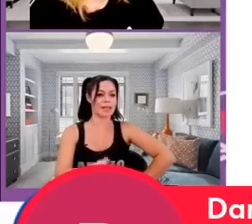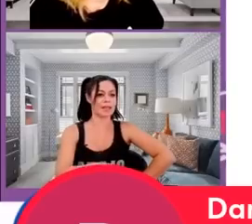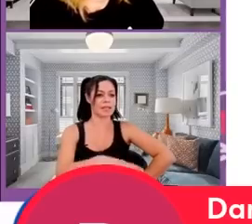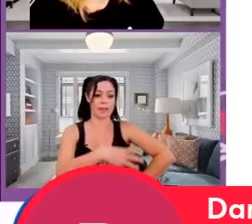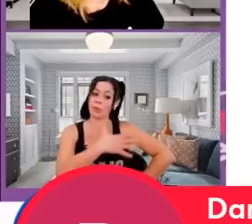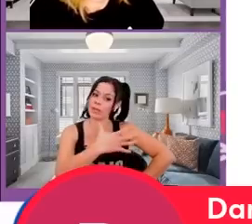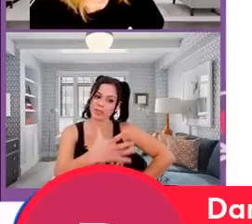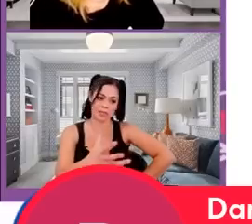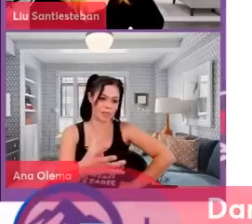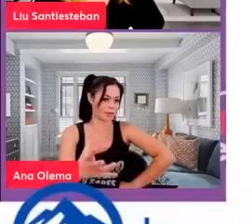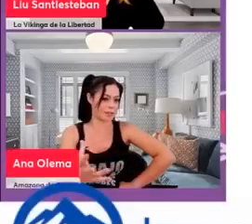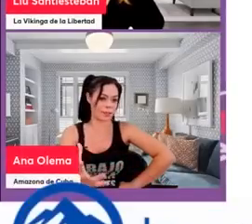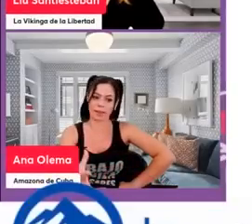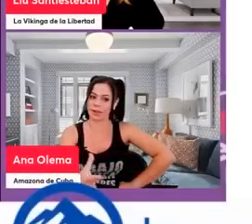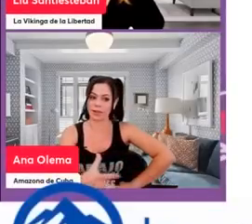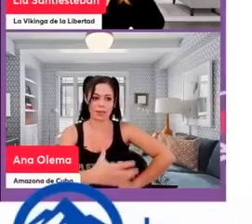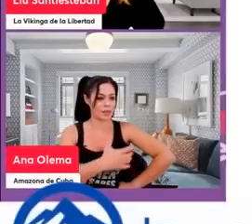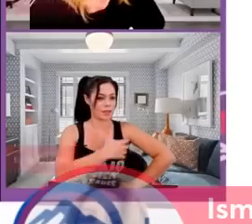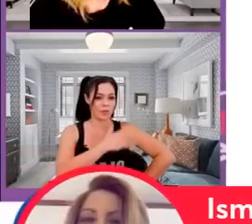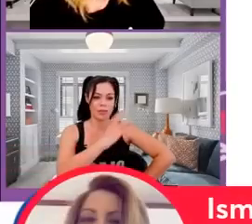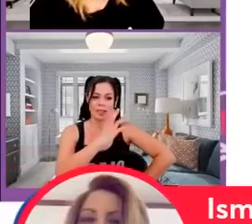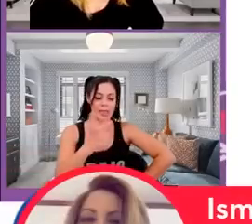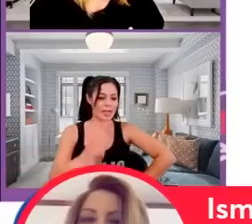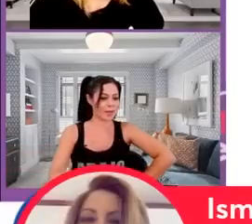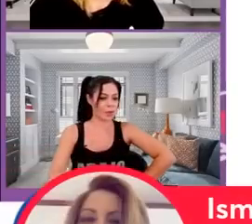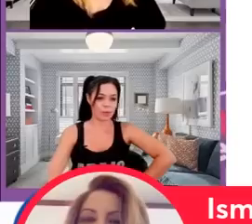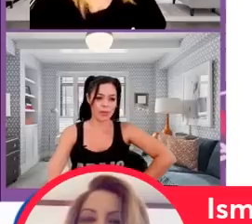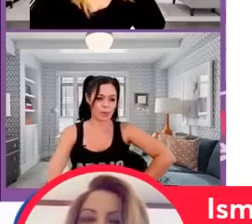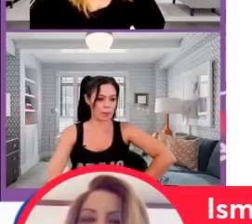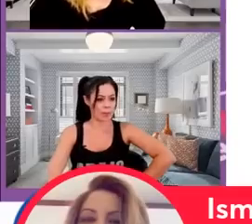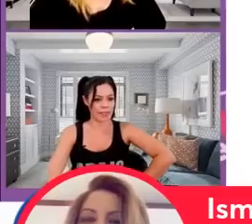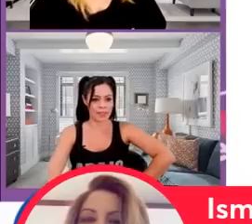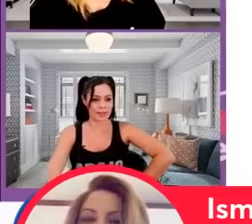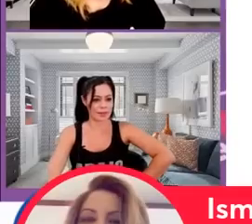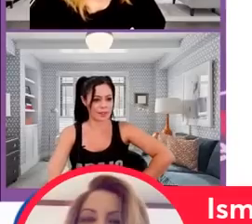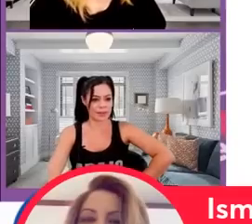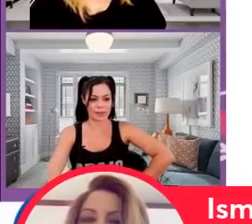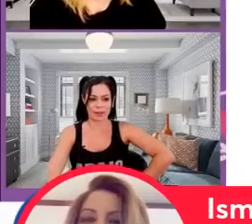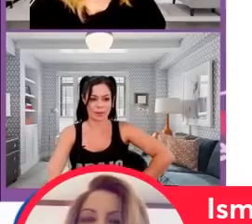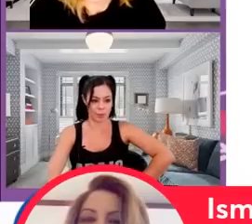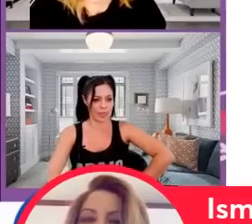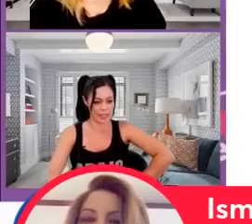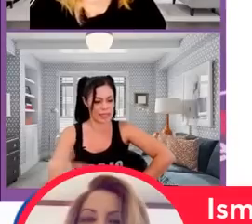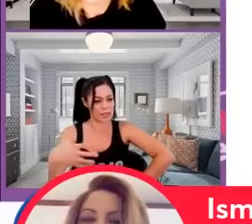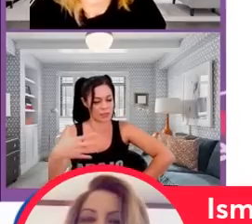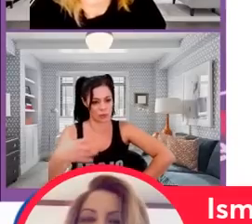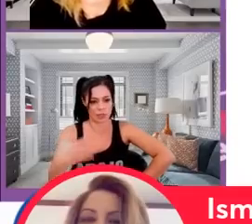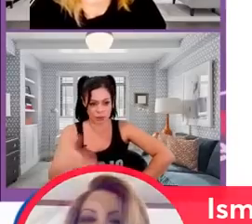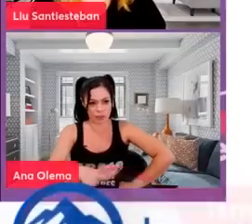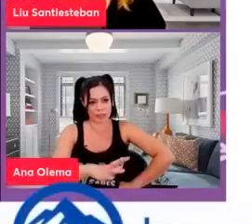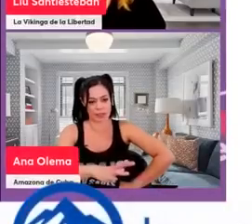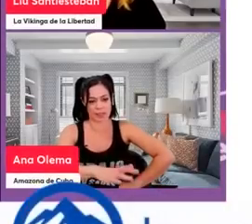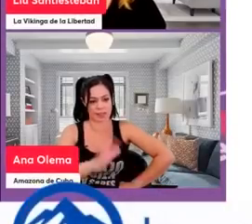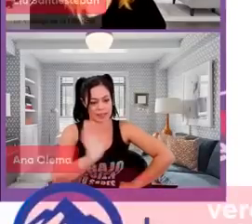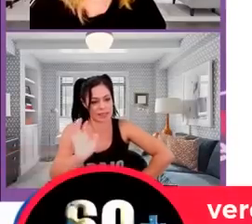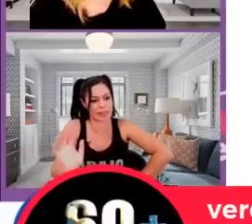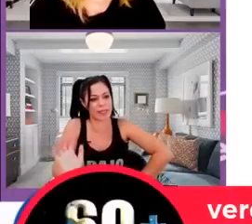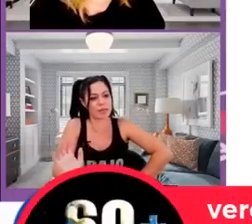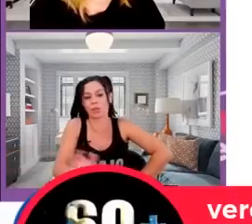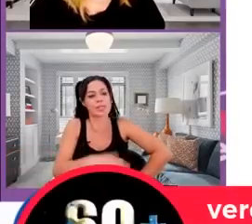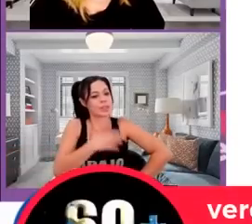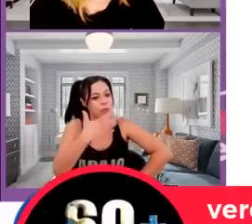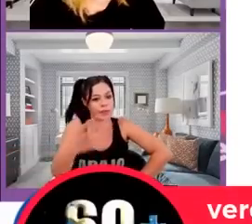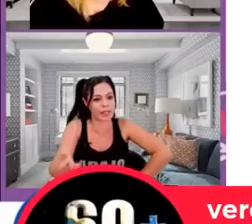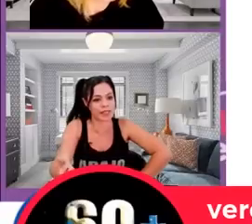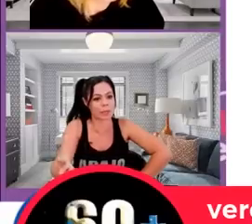seguridad que él dice, es que es un narcisista con la triada oscura completa, ¿entiendes? Porque él, yo siento que hasta que se cree,